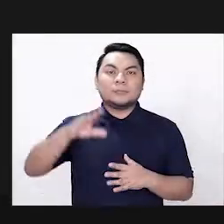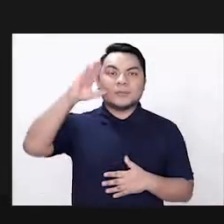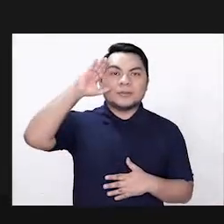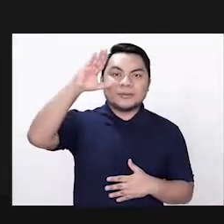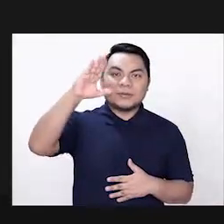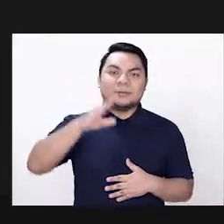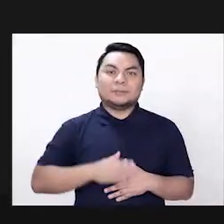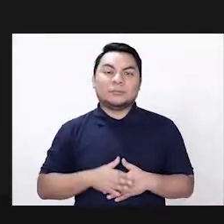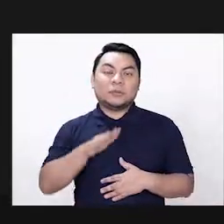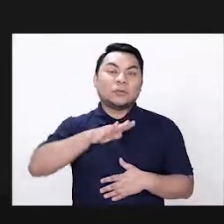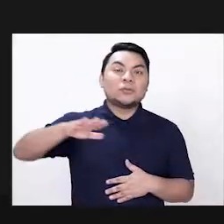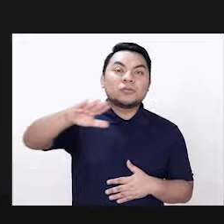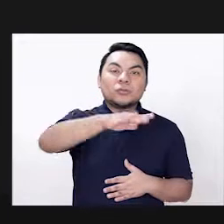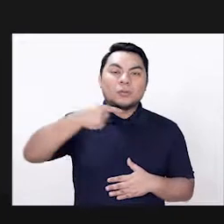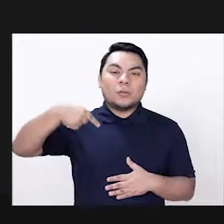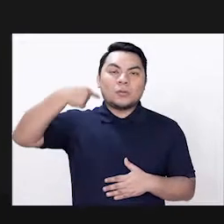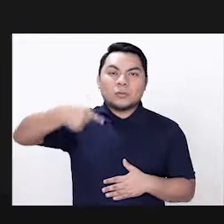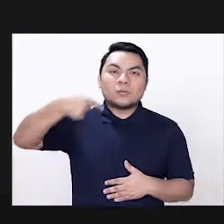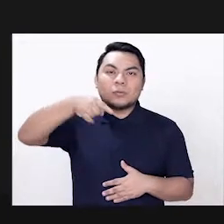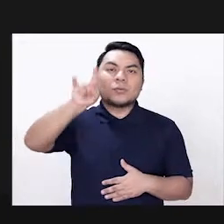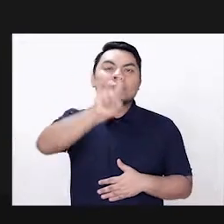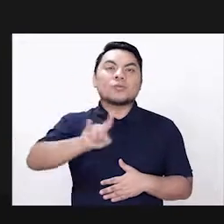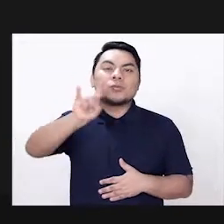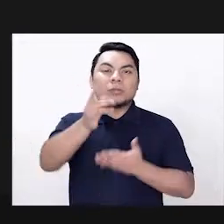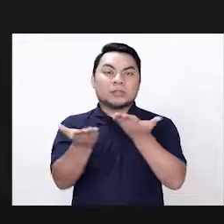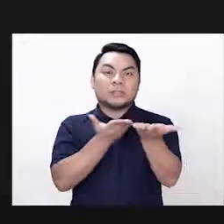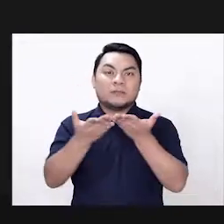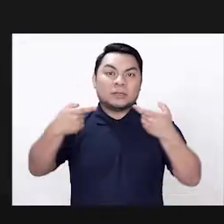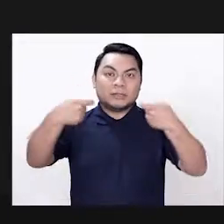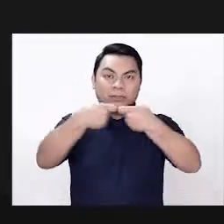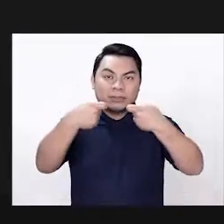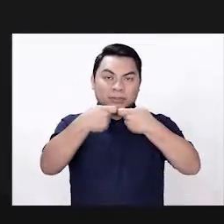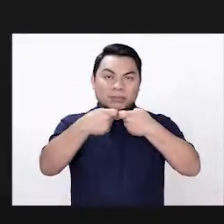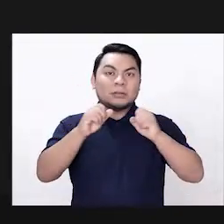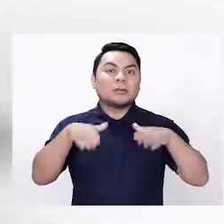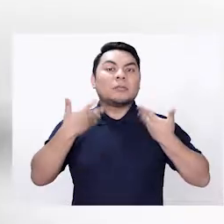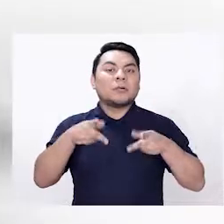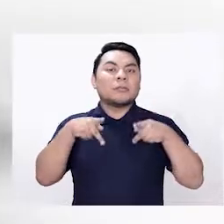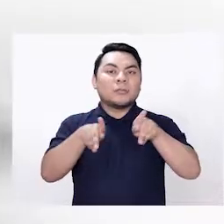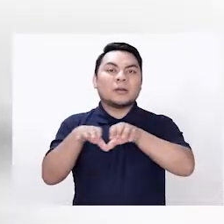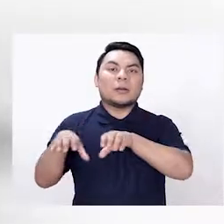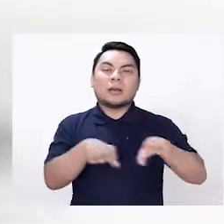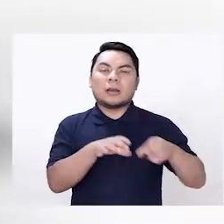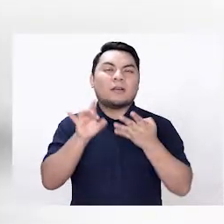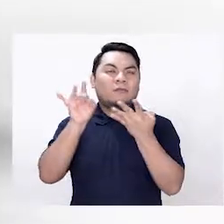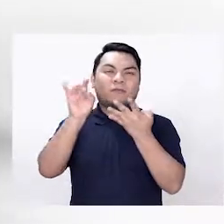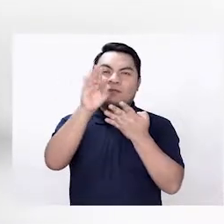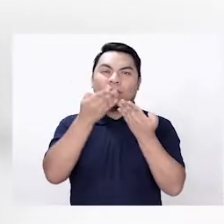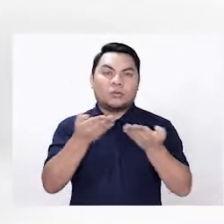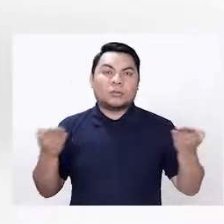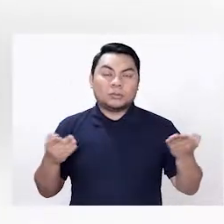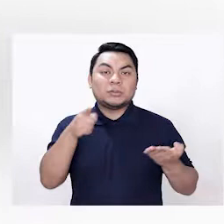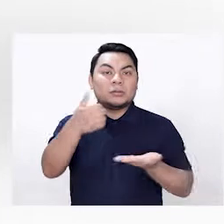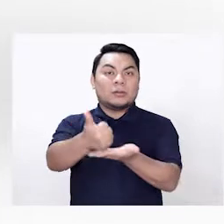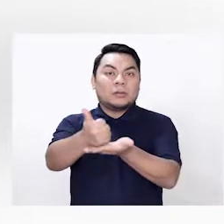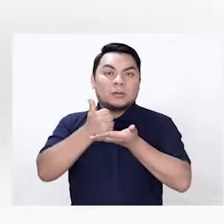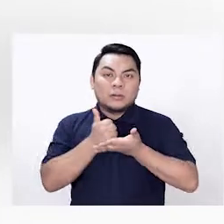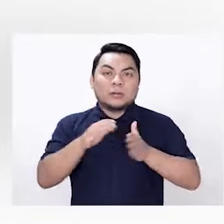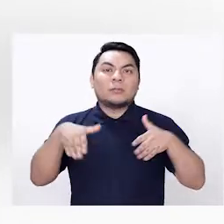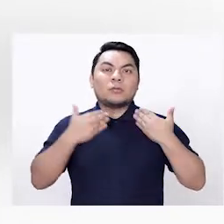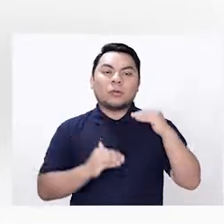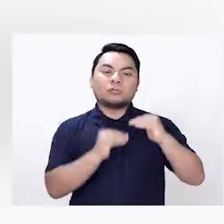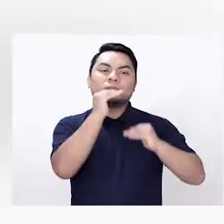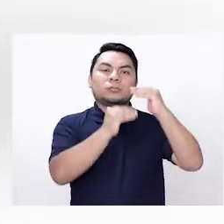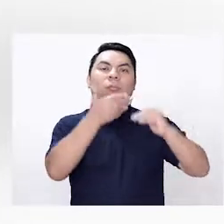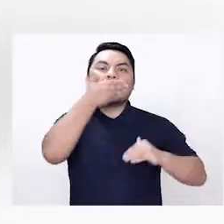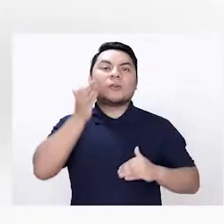Hola, todos los días utilizamos servicios de energía que nos permiten realizar muchas actividades y que nos ayudan